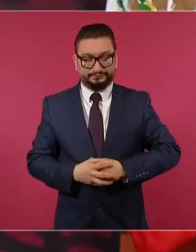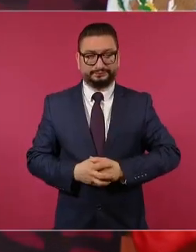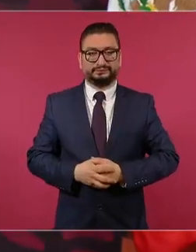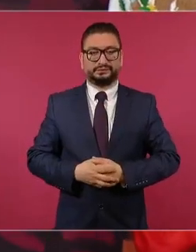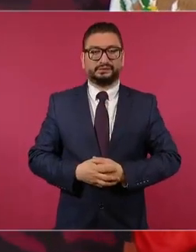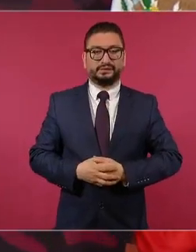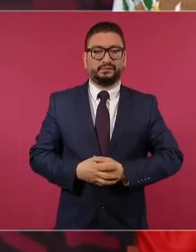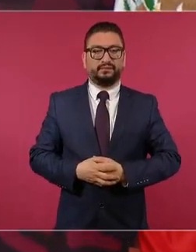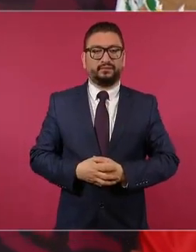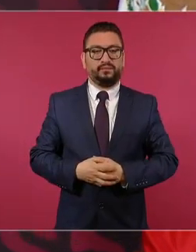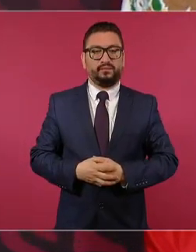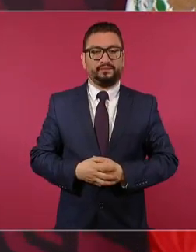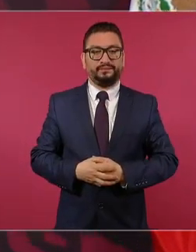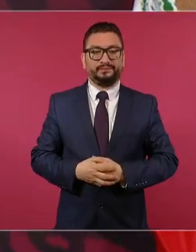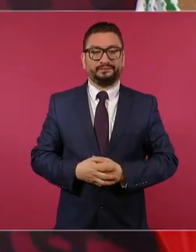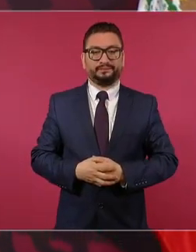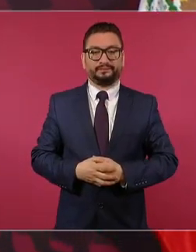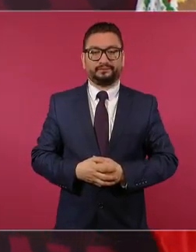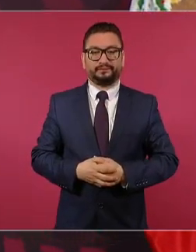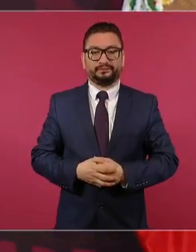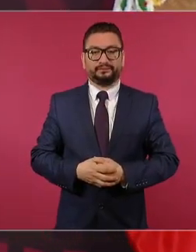vamos